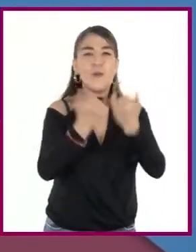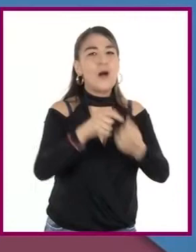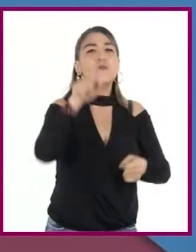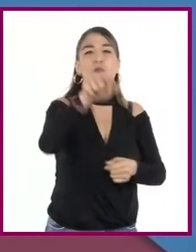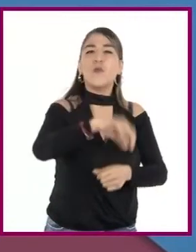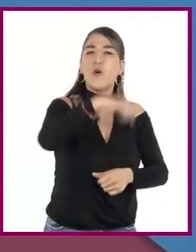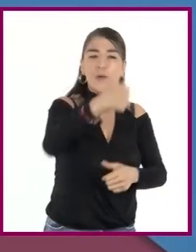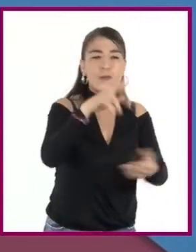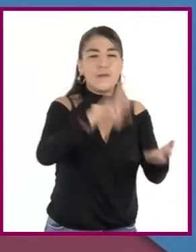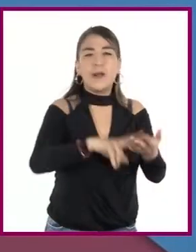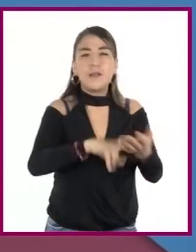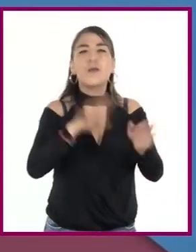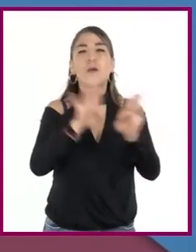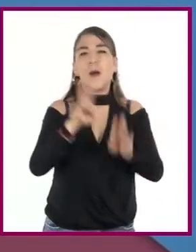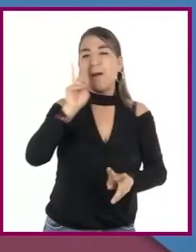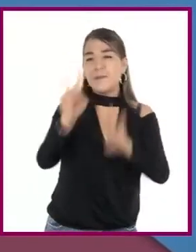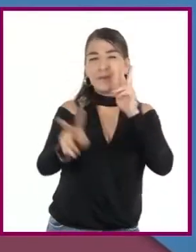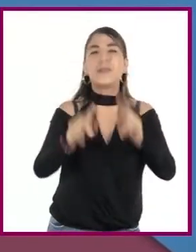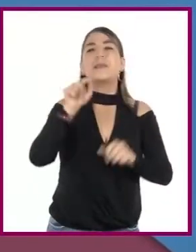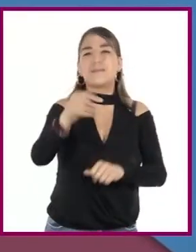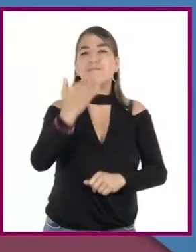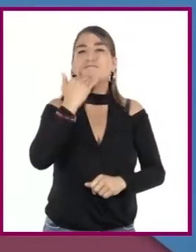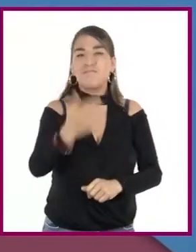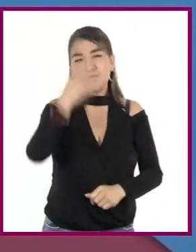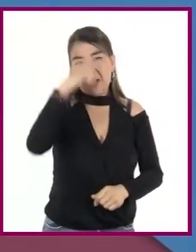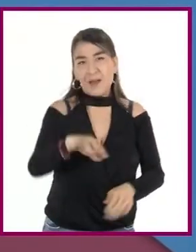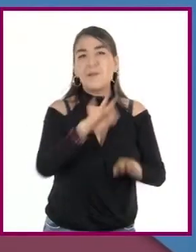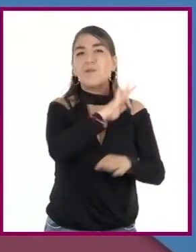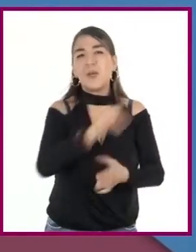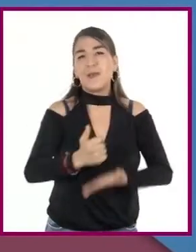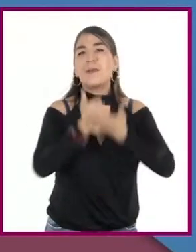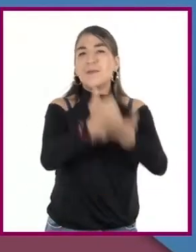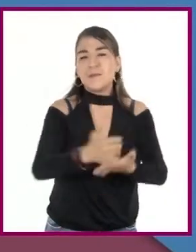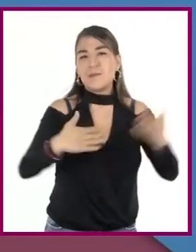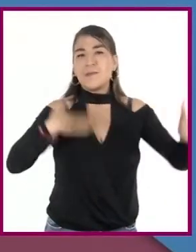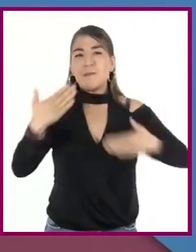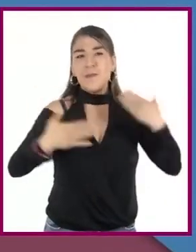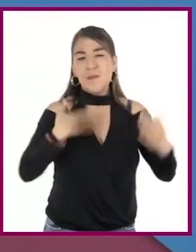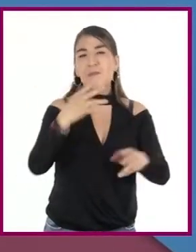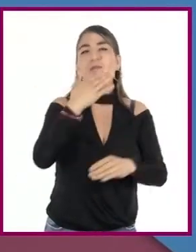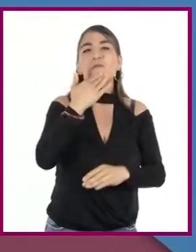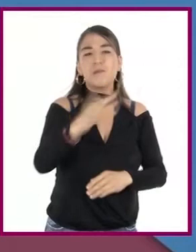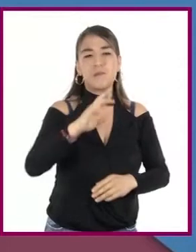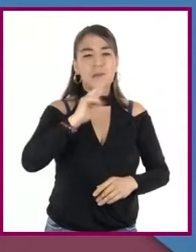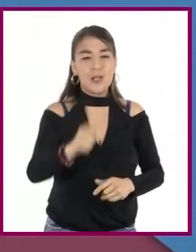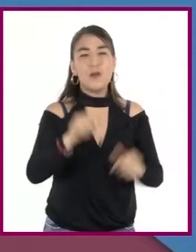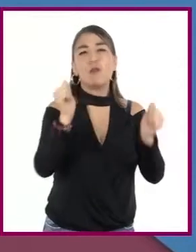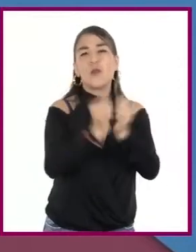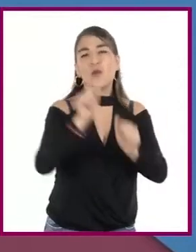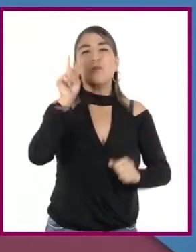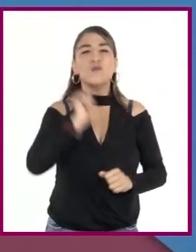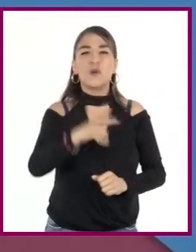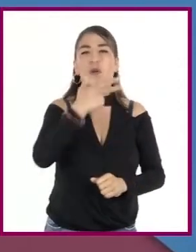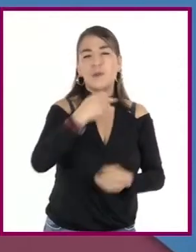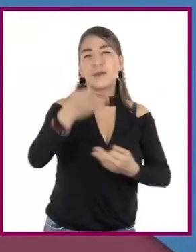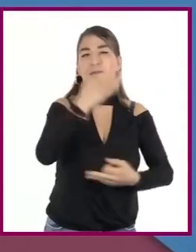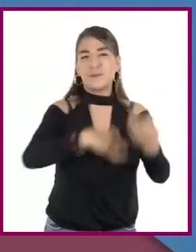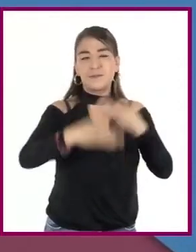elegido porque te parecen adecuados y te permiten convivir de manera armónica con las y los